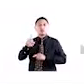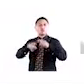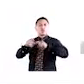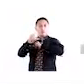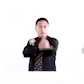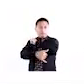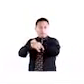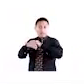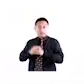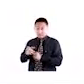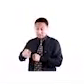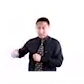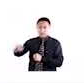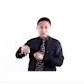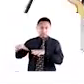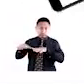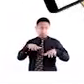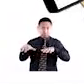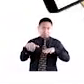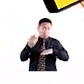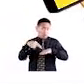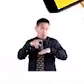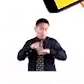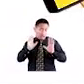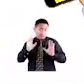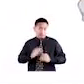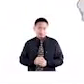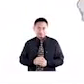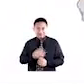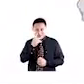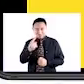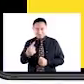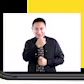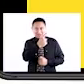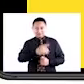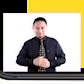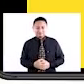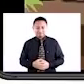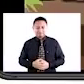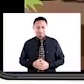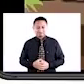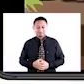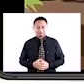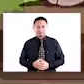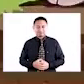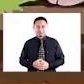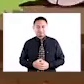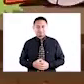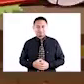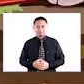¿Sabías que hay países en donde los sismos son más comunes que en otros? Mira.